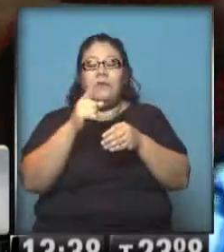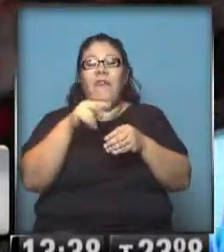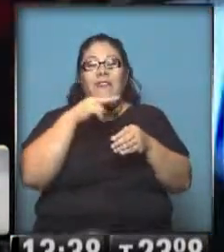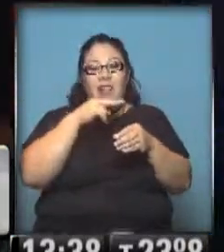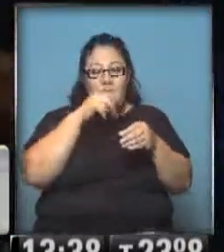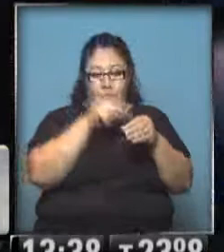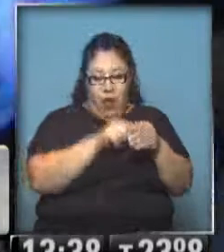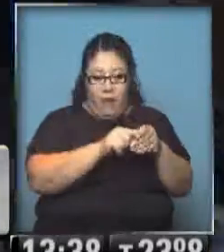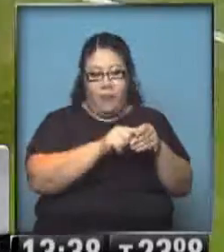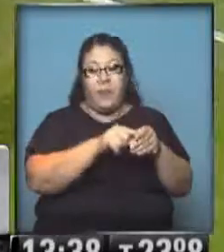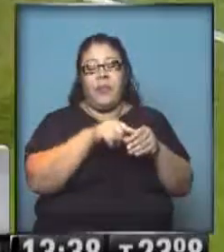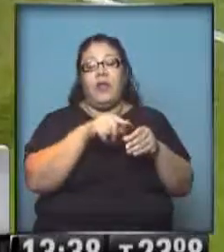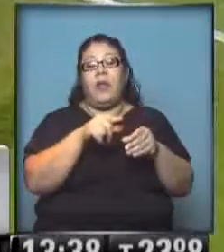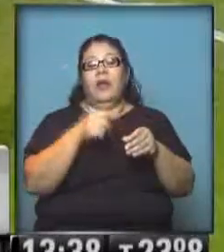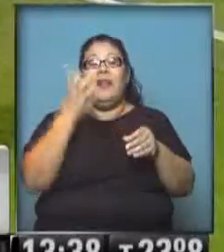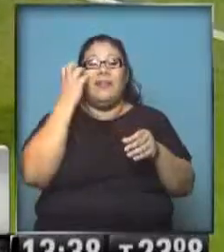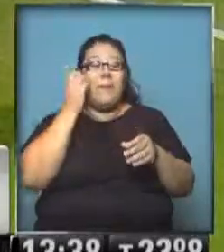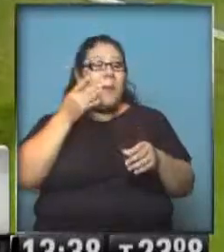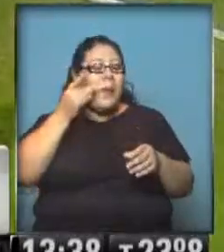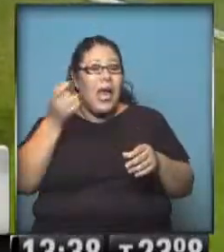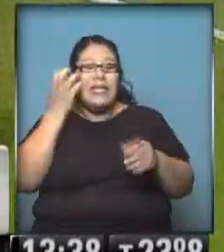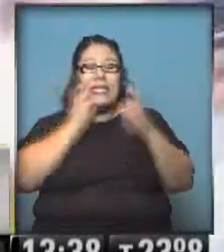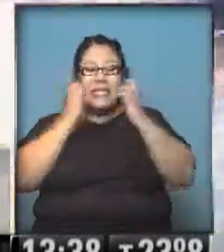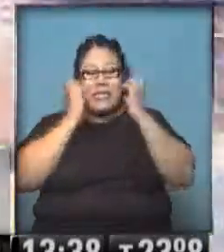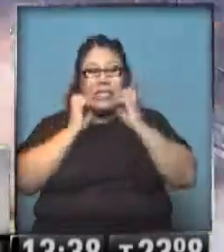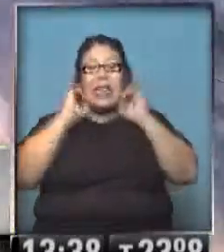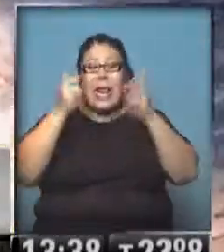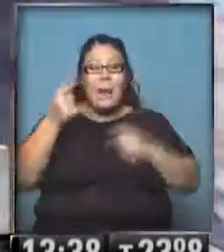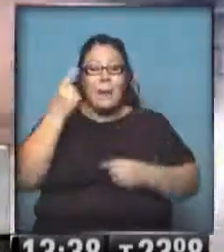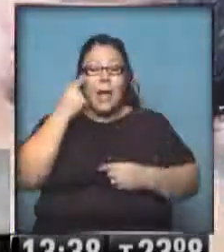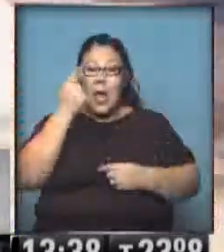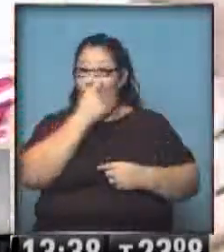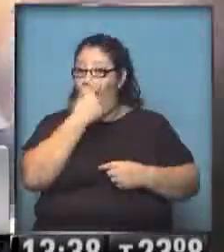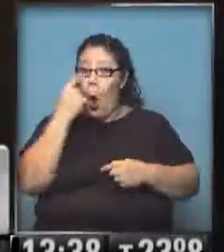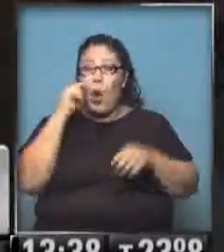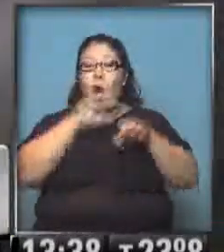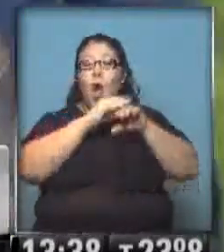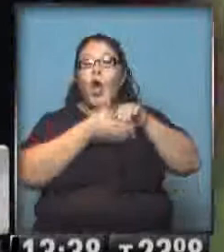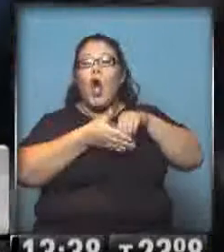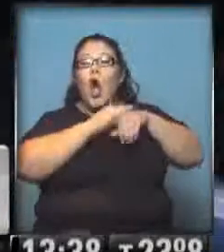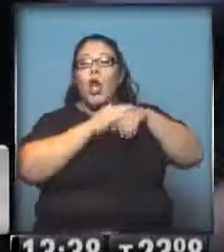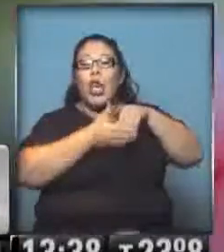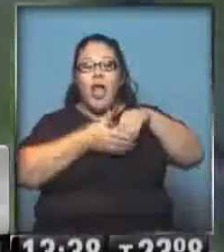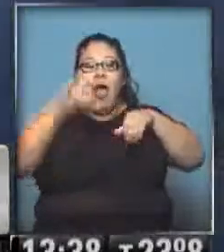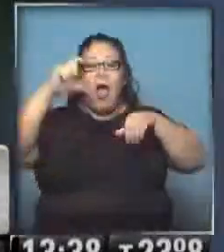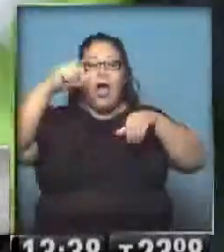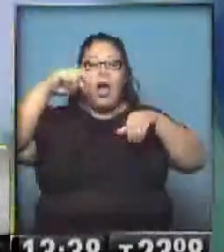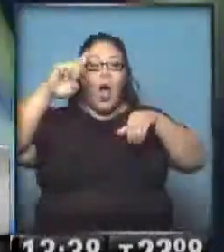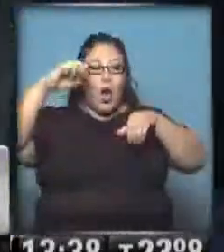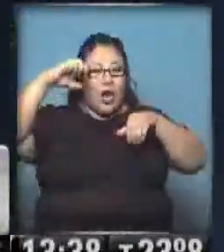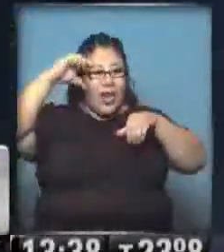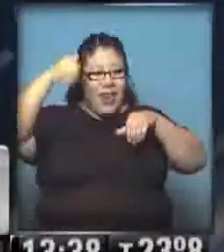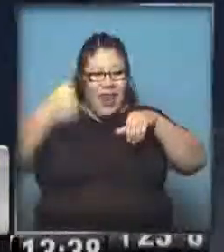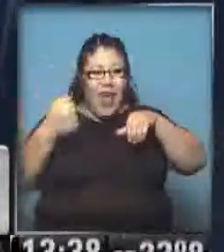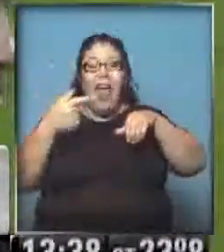la piel y da una irritación conjuntival y de la córnea del vidrio del ojo que da un impacto en la calidad